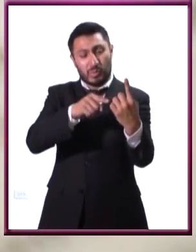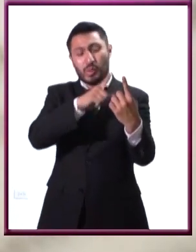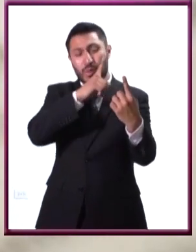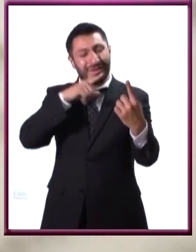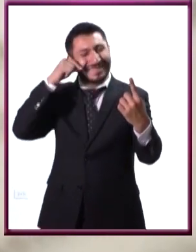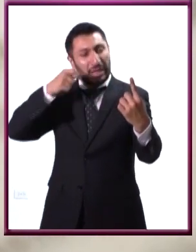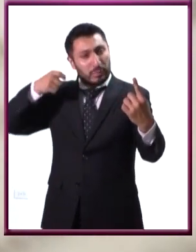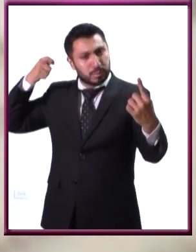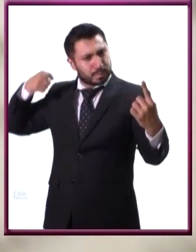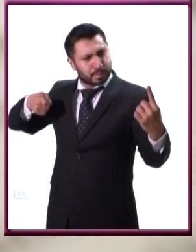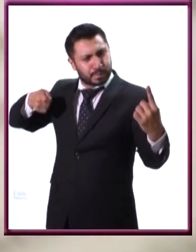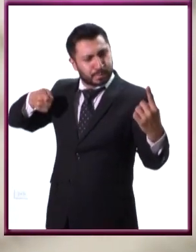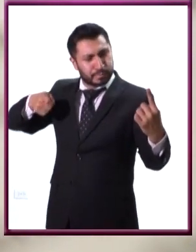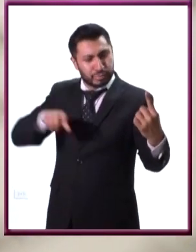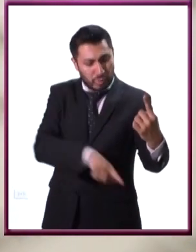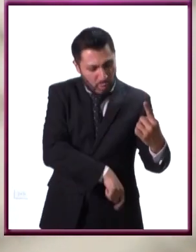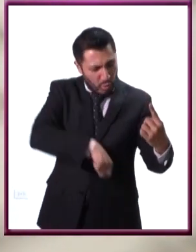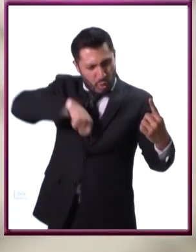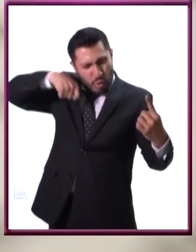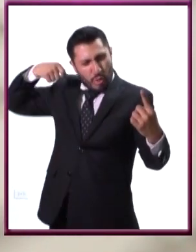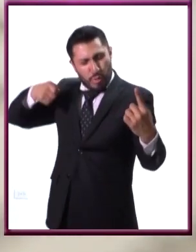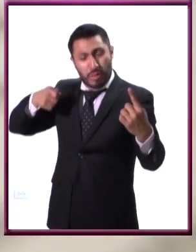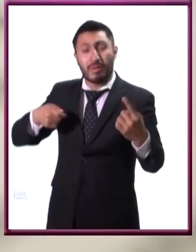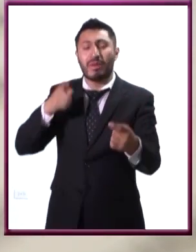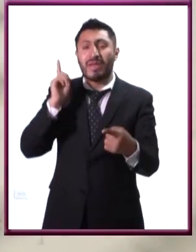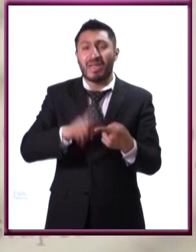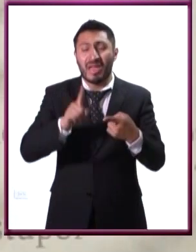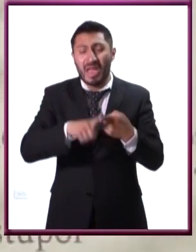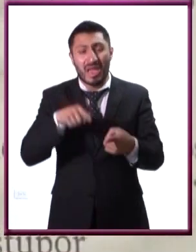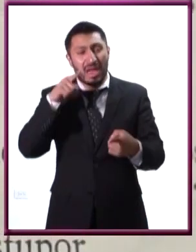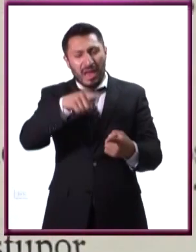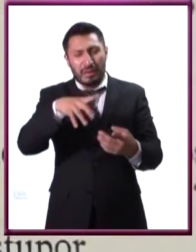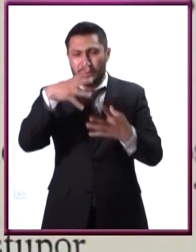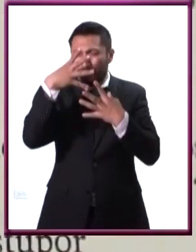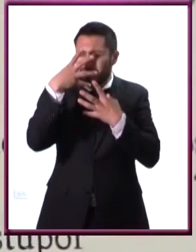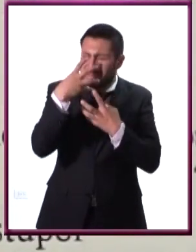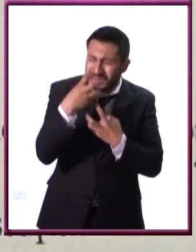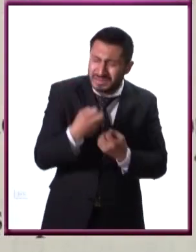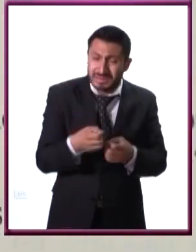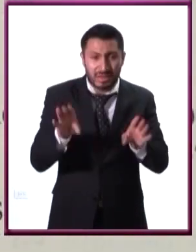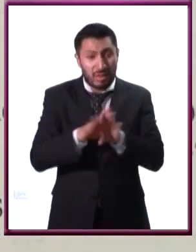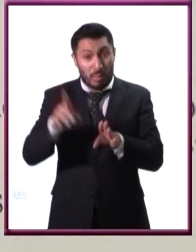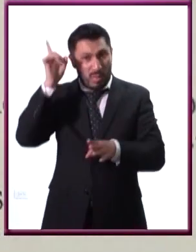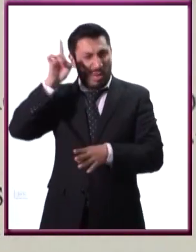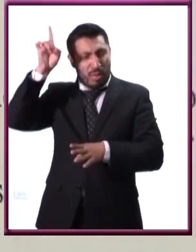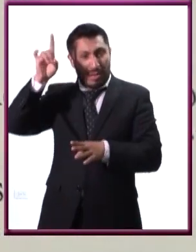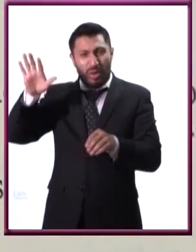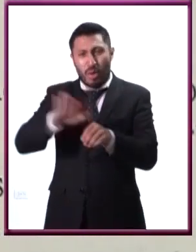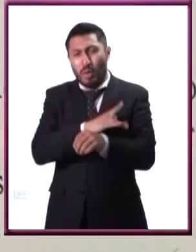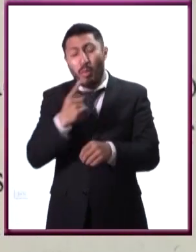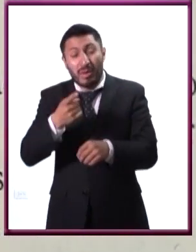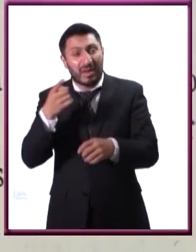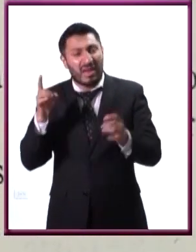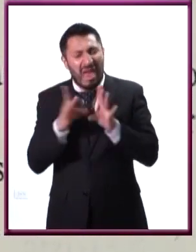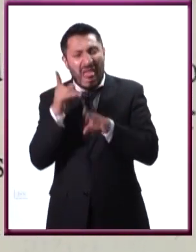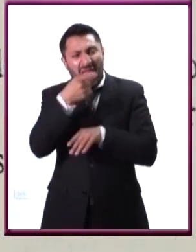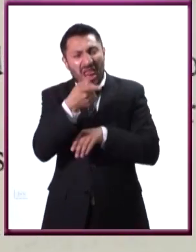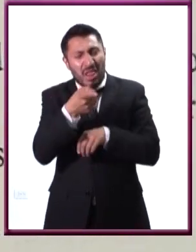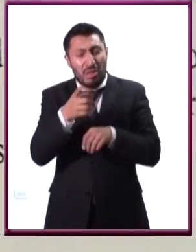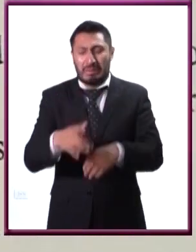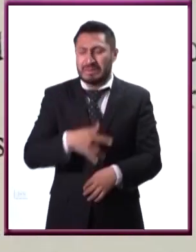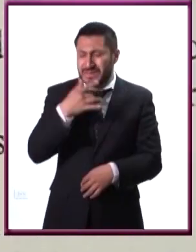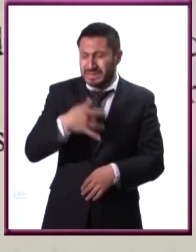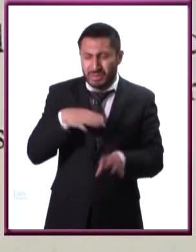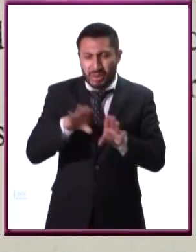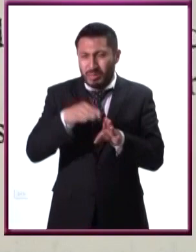en la mano? ¿Quién sembró la angustia en la llanura de tus ojos como el adorno de un dios? ¿Por qué un día de